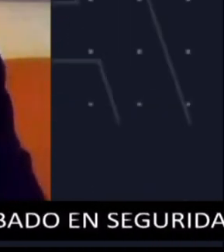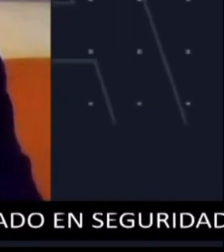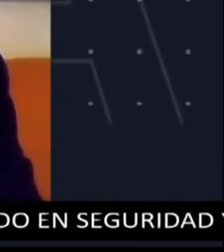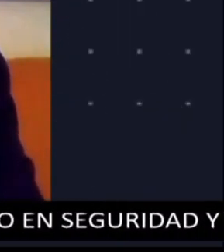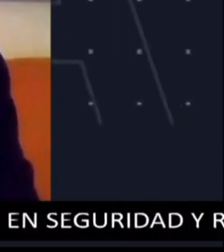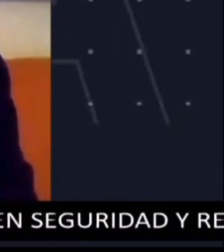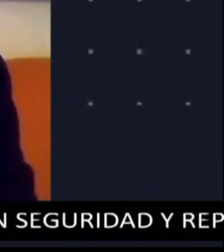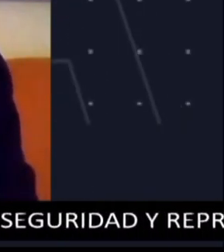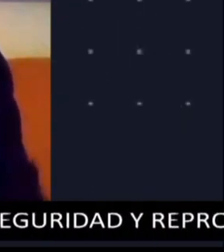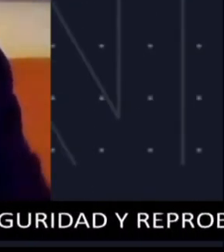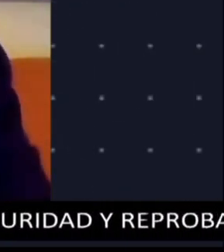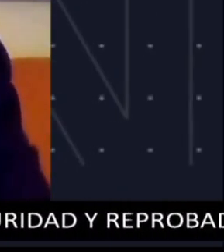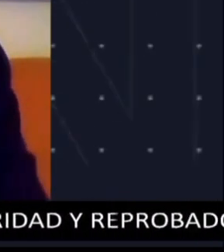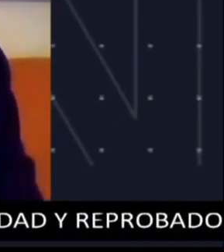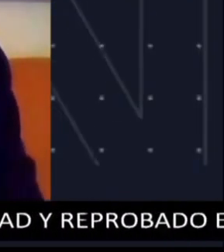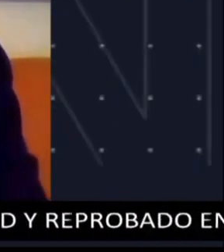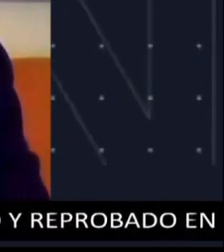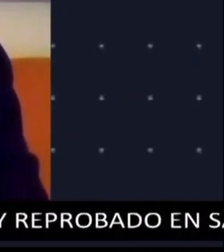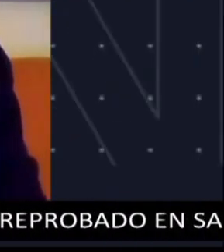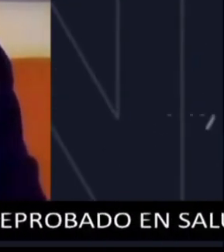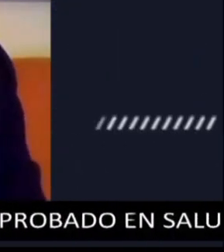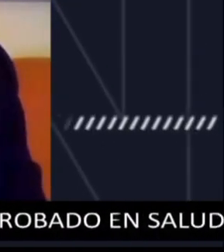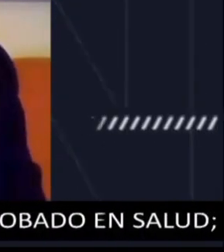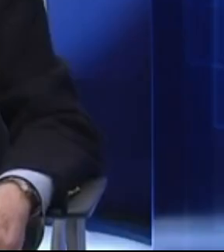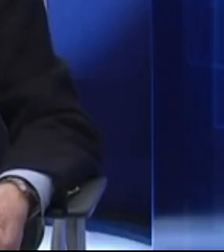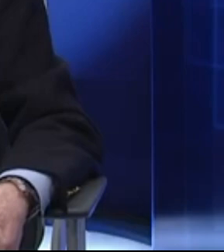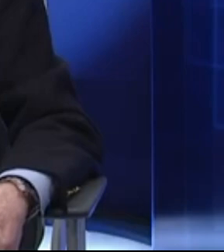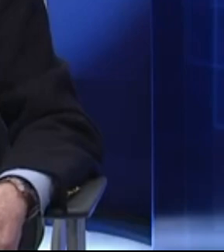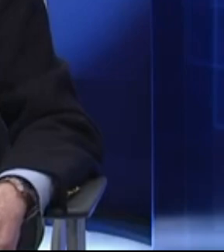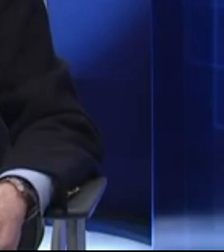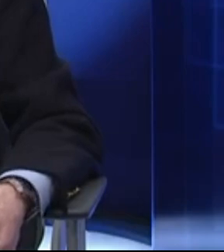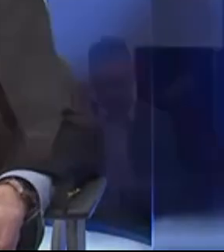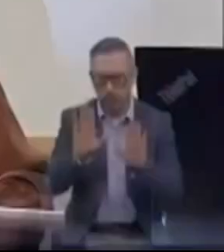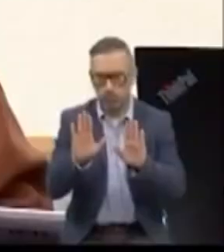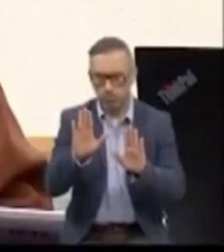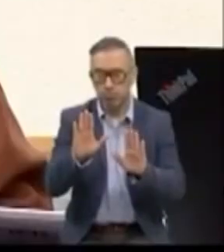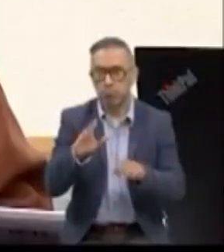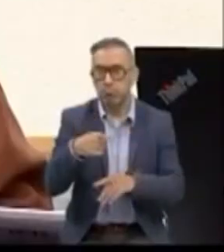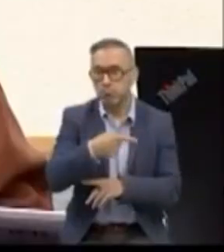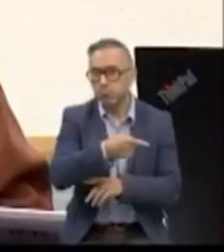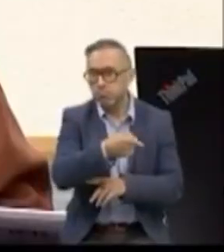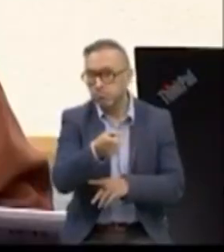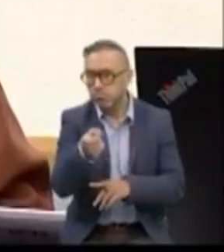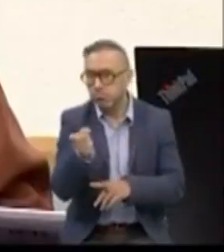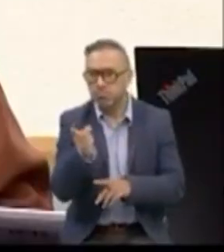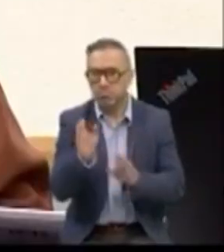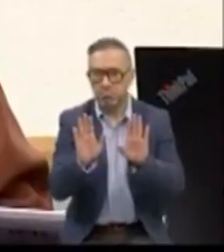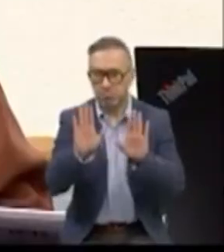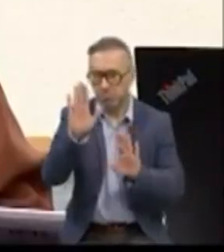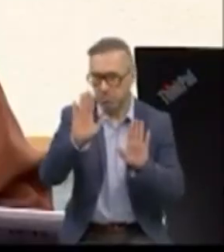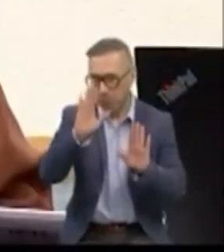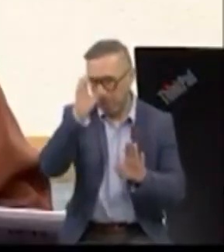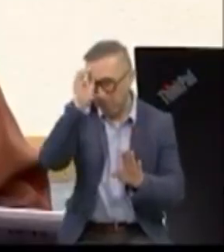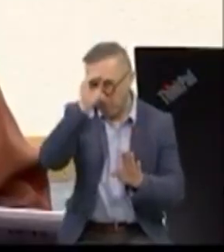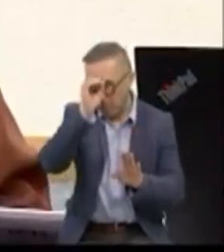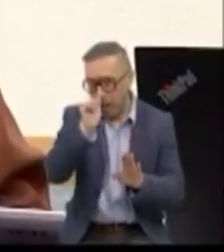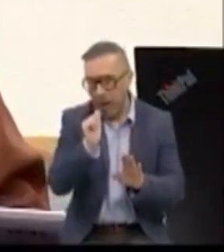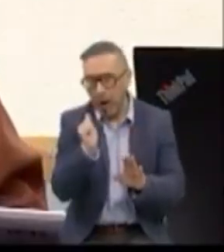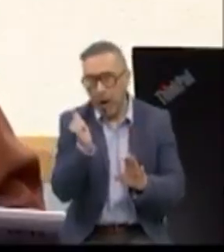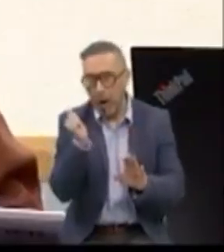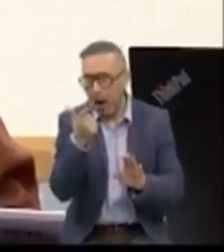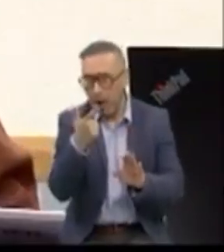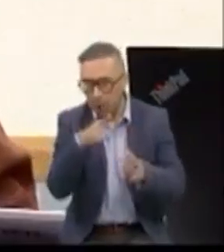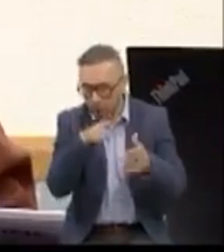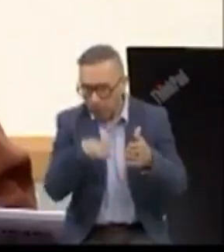a partir, supuestamente, de su fábrica de chocolates. Sí hay crisis, sin duda, en el Consejo General, que es el